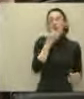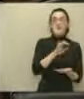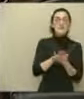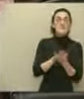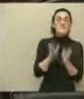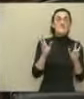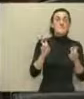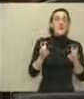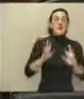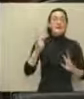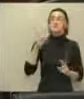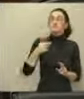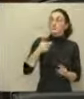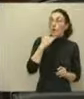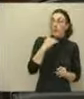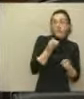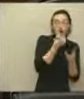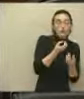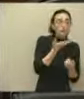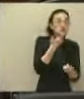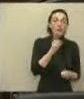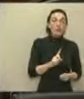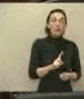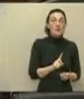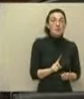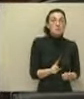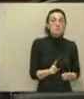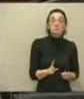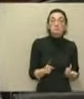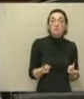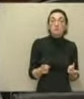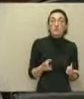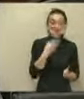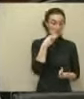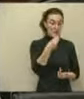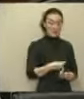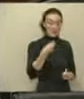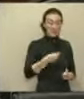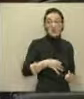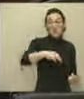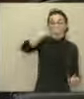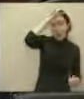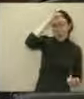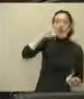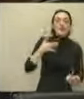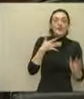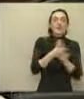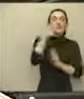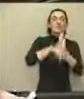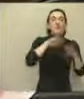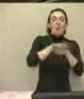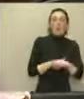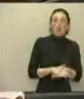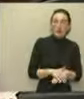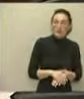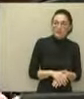tuviésemos, no conoceríamos los datos y por lo tanto, desde el desconocimiento, desde la ignorancia, cumpliríamos la normativa. No la